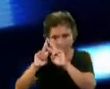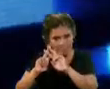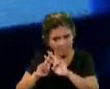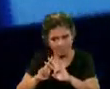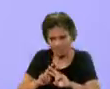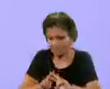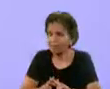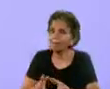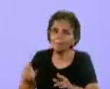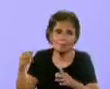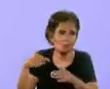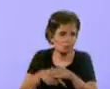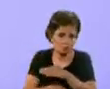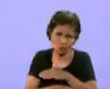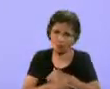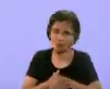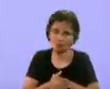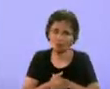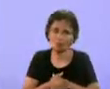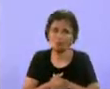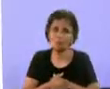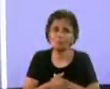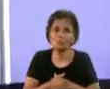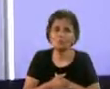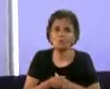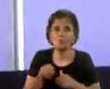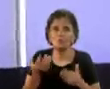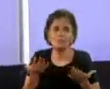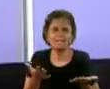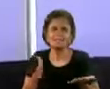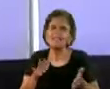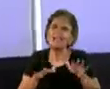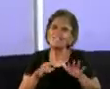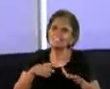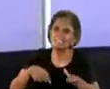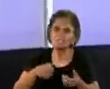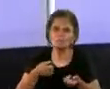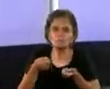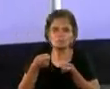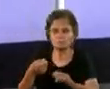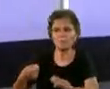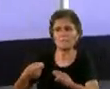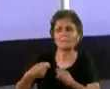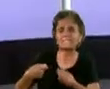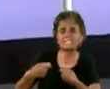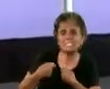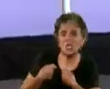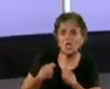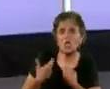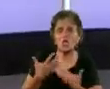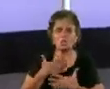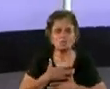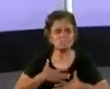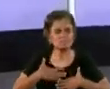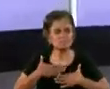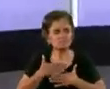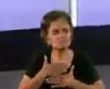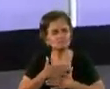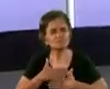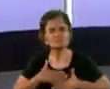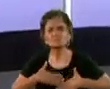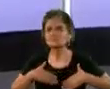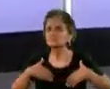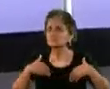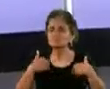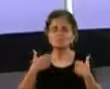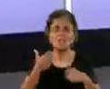¿Esto tiene que ver con el alto rendimiento, con la presión, con algún estado de ánimo del momento